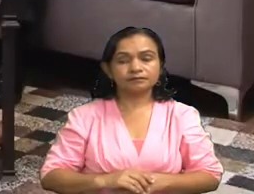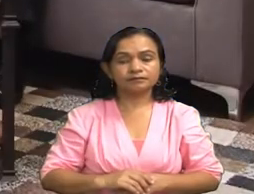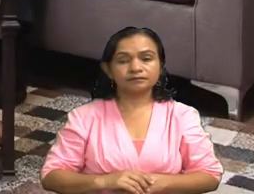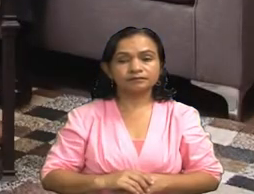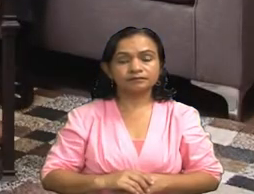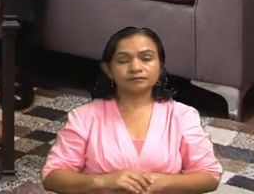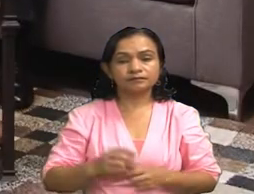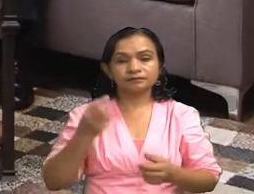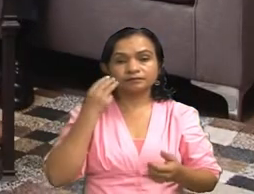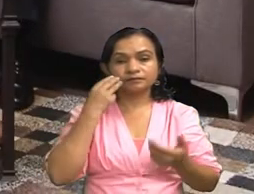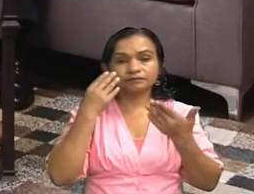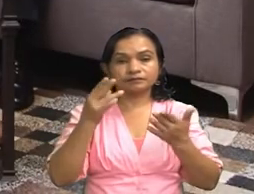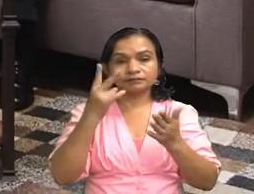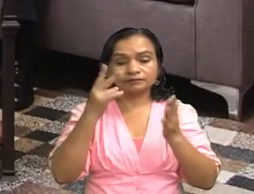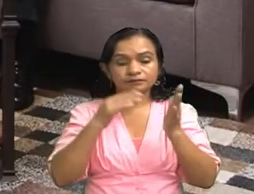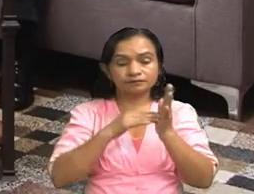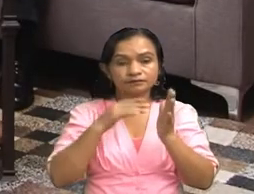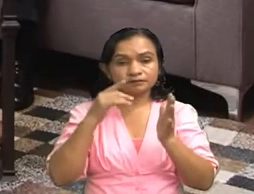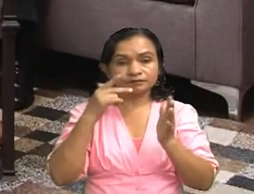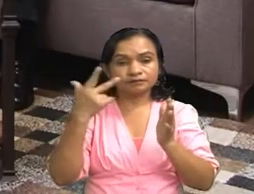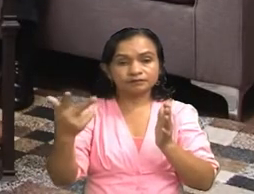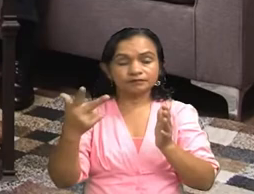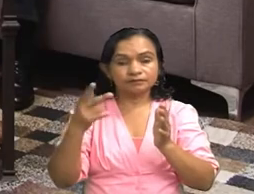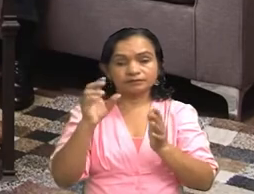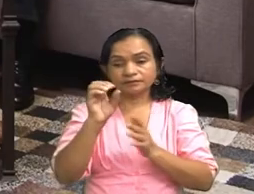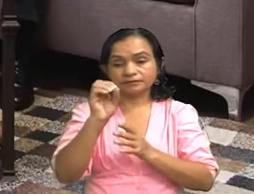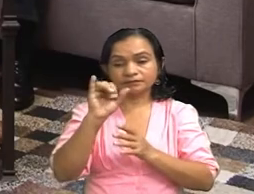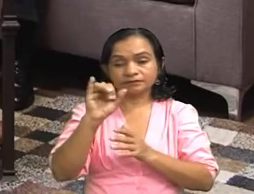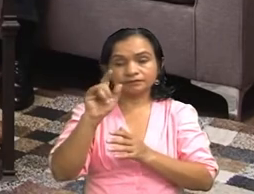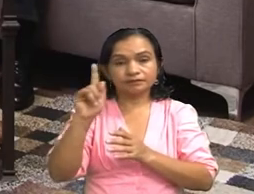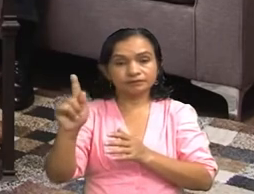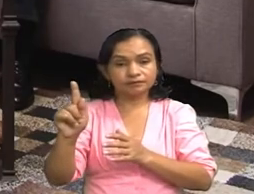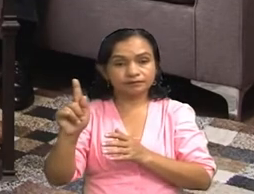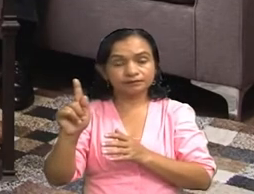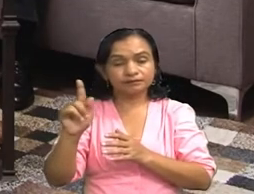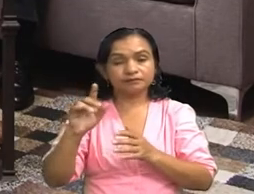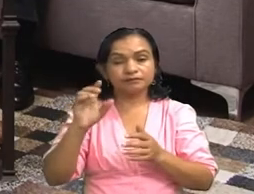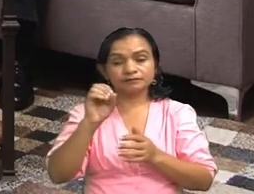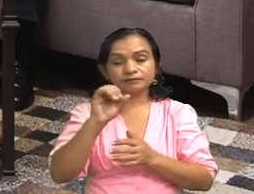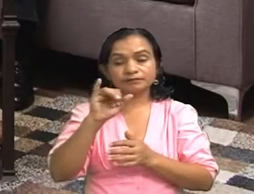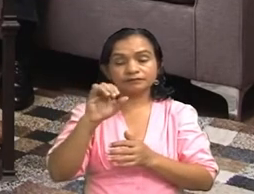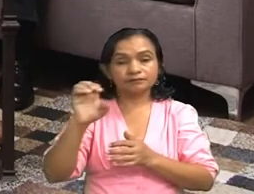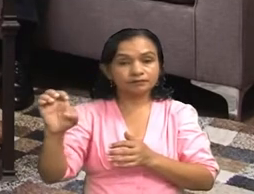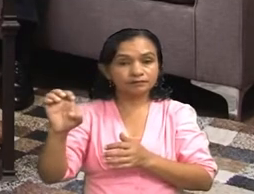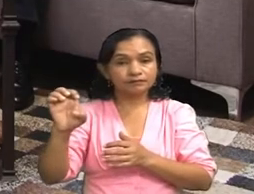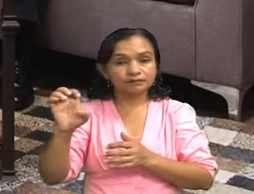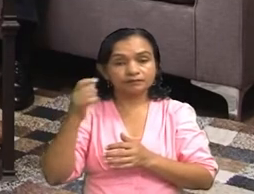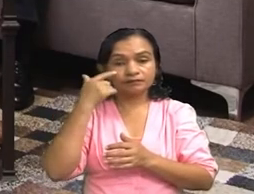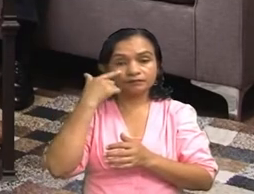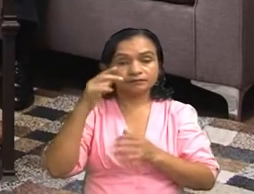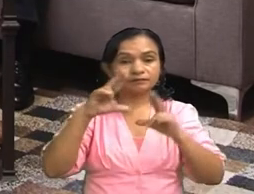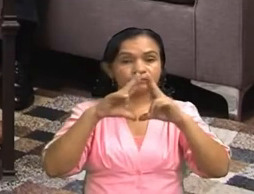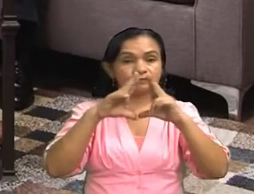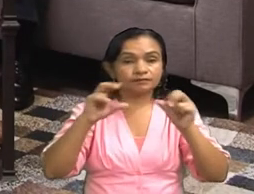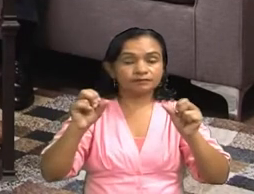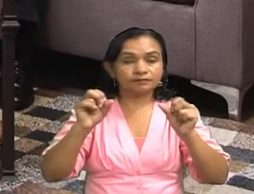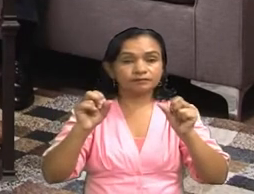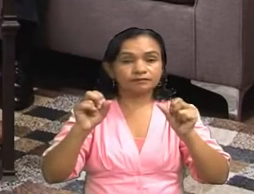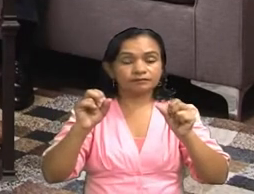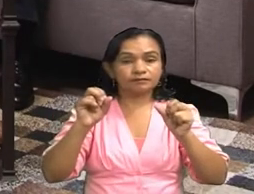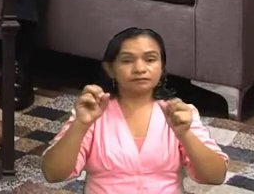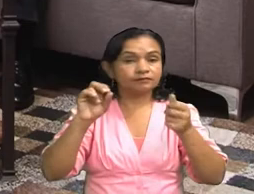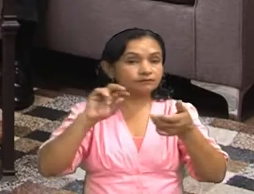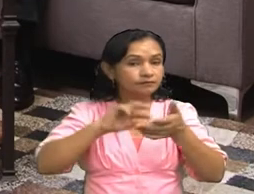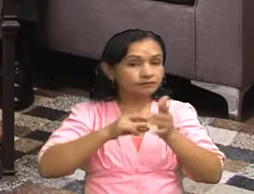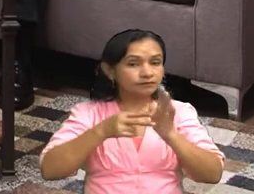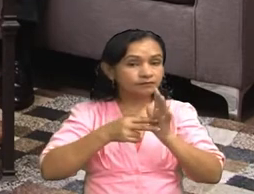En mayo del 2018, perdón, la Organización Mundial de Sanidad Animal, OIE, reconoce a Nicaragua como país de riesgo